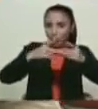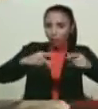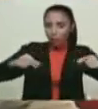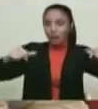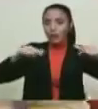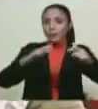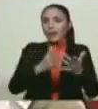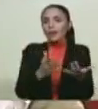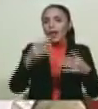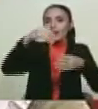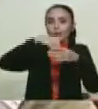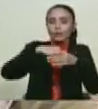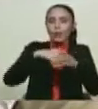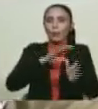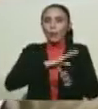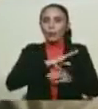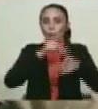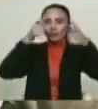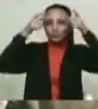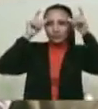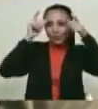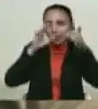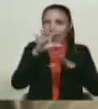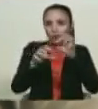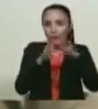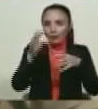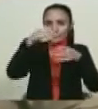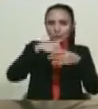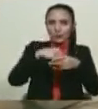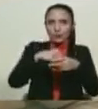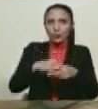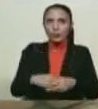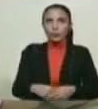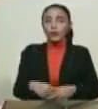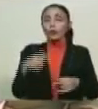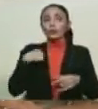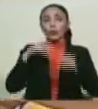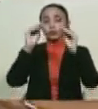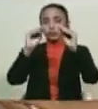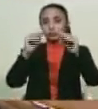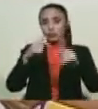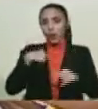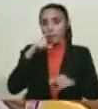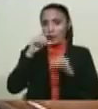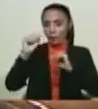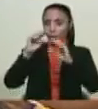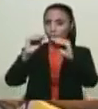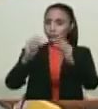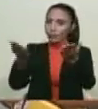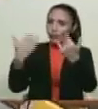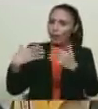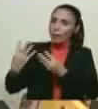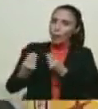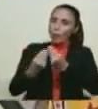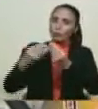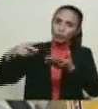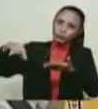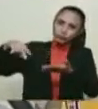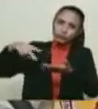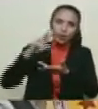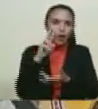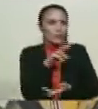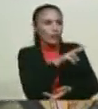32 compañeros y de esta niña que estuvo en esa celda fría, yo le hago la invitación para que camine con nosotros todo el